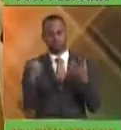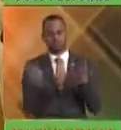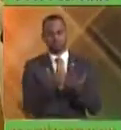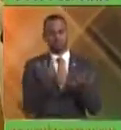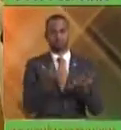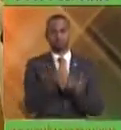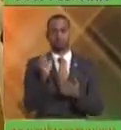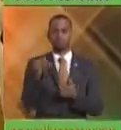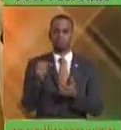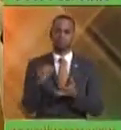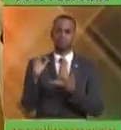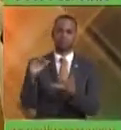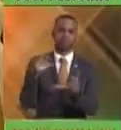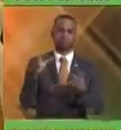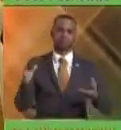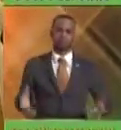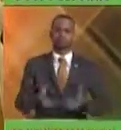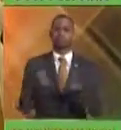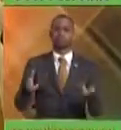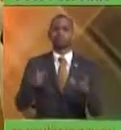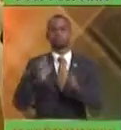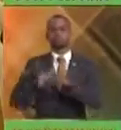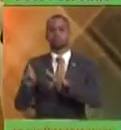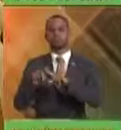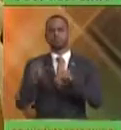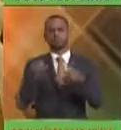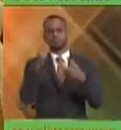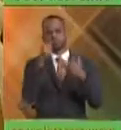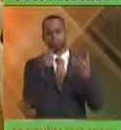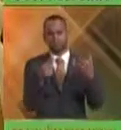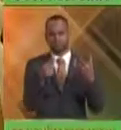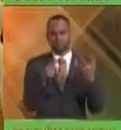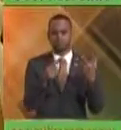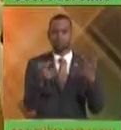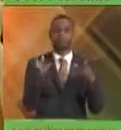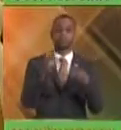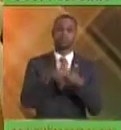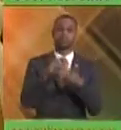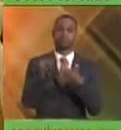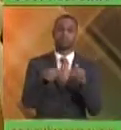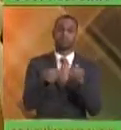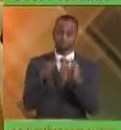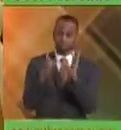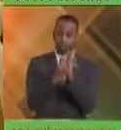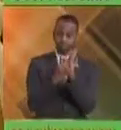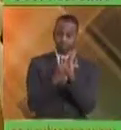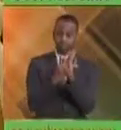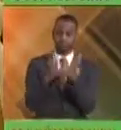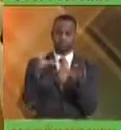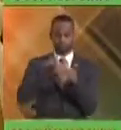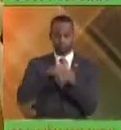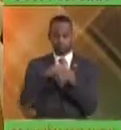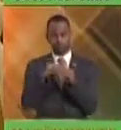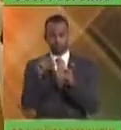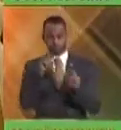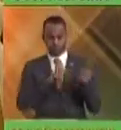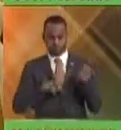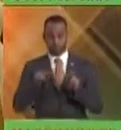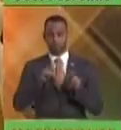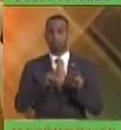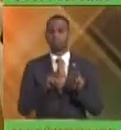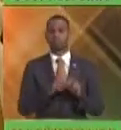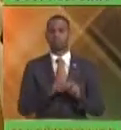deben recibir incentivos estatales de diversas naturalezas incluye el tema de discapacidad en su evaluación y lo está